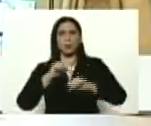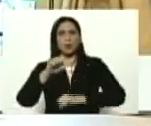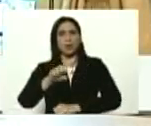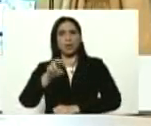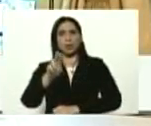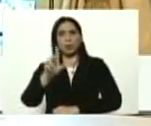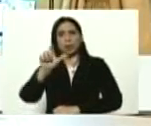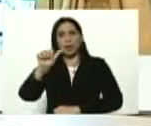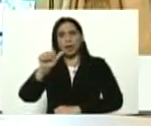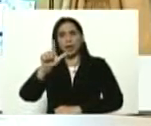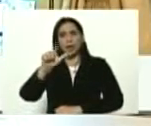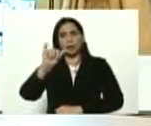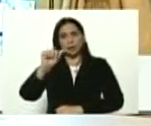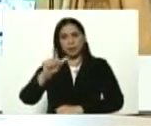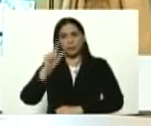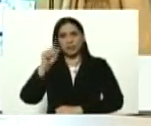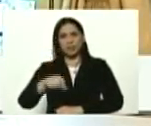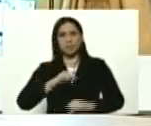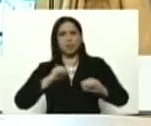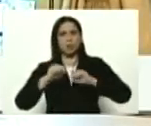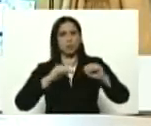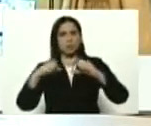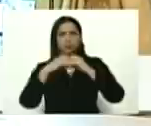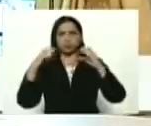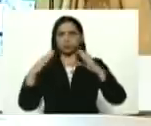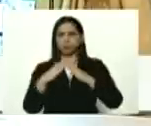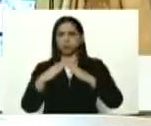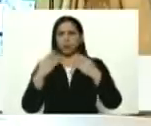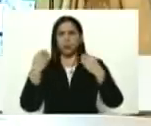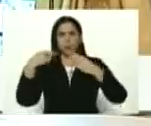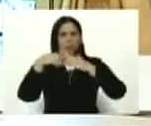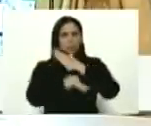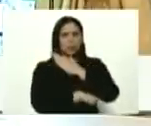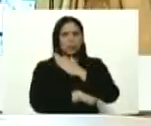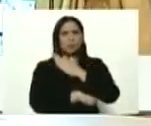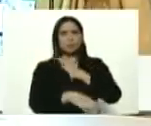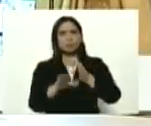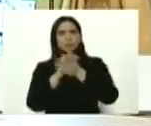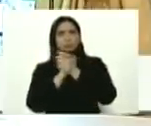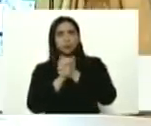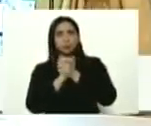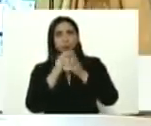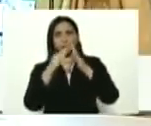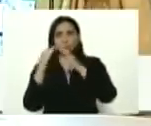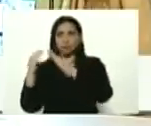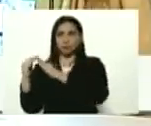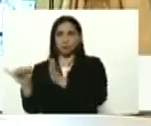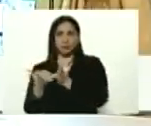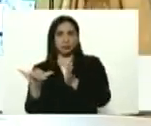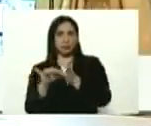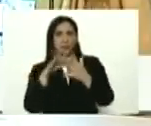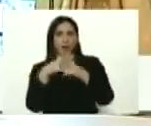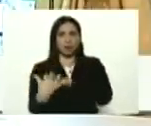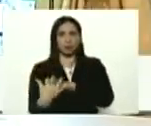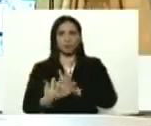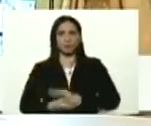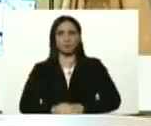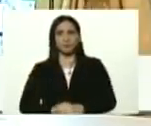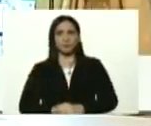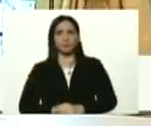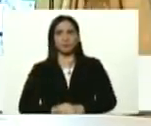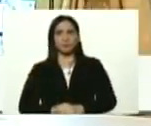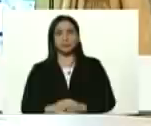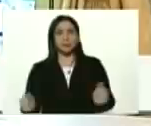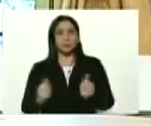Hogares de la Patria, en la profundidad del vecino, del hogar, de la esquina, del barrio, está con